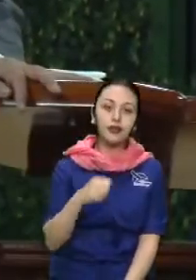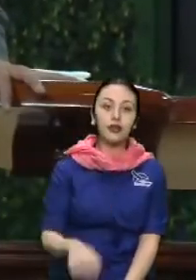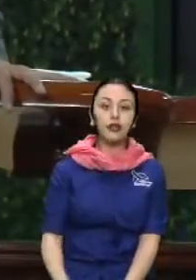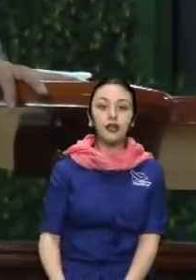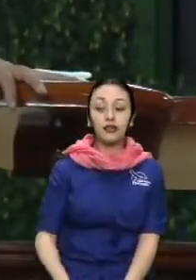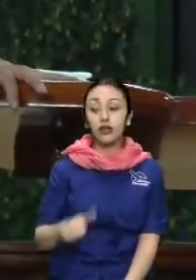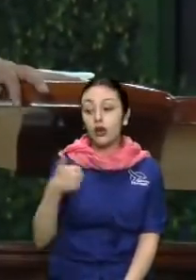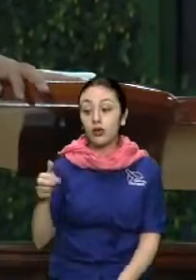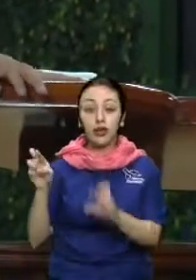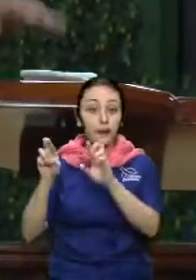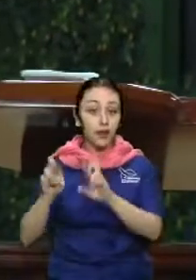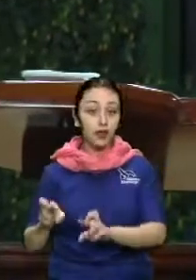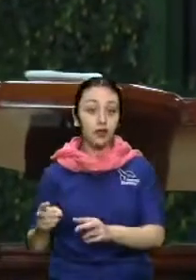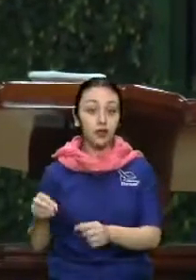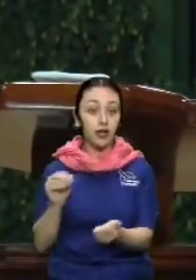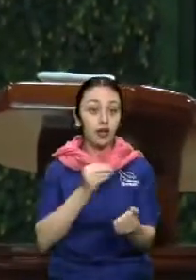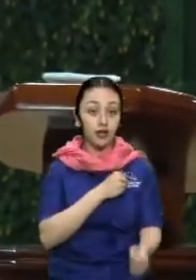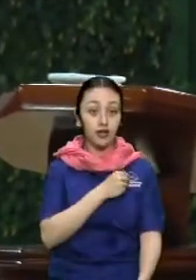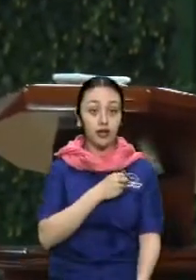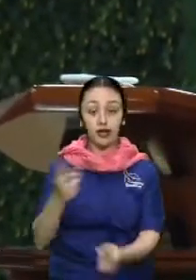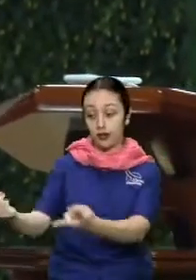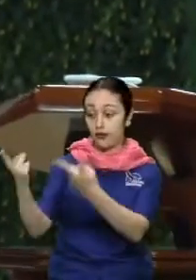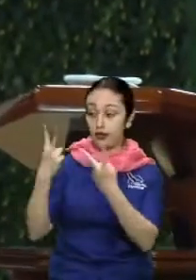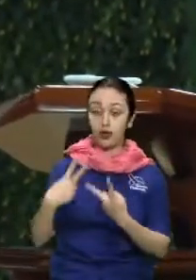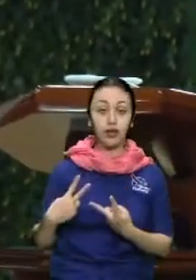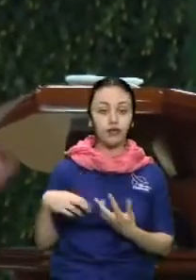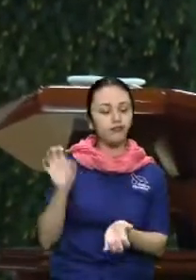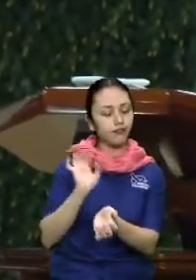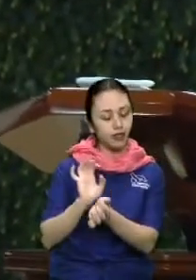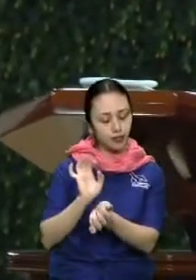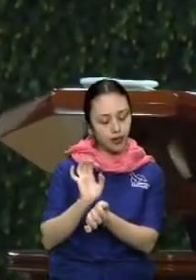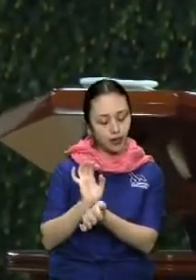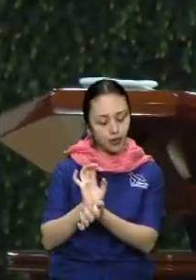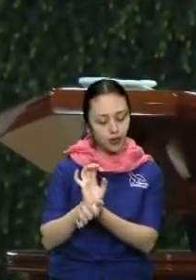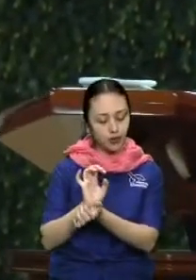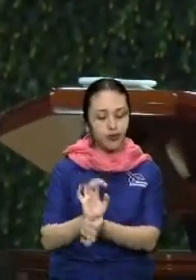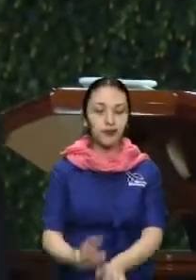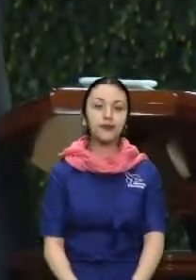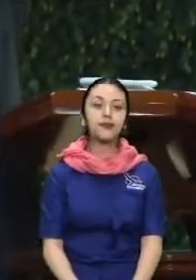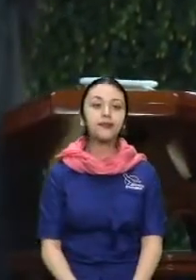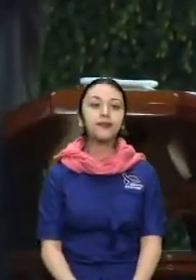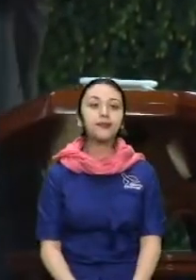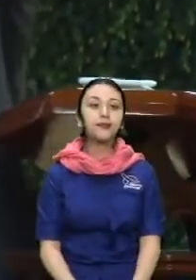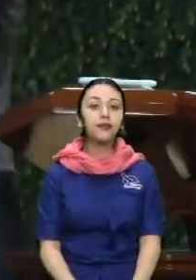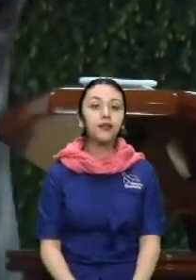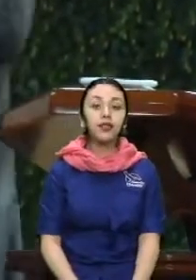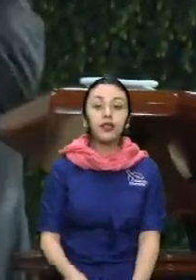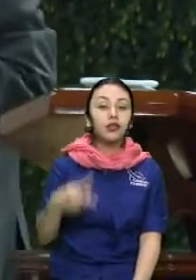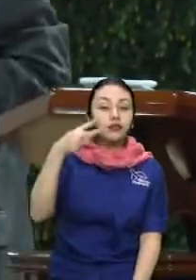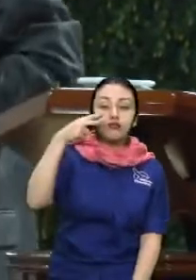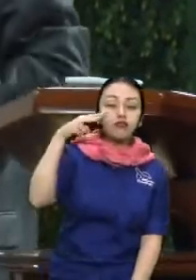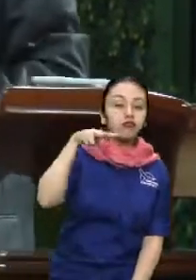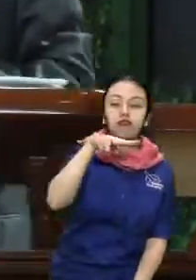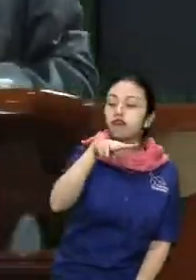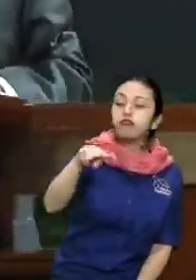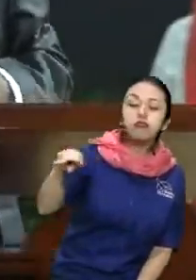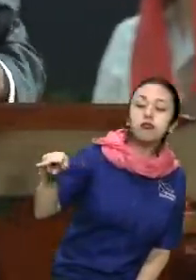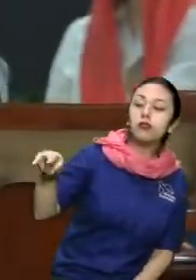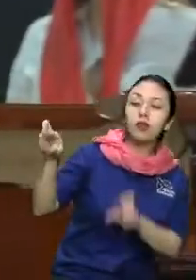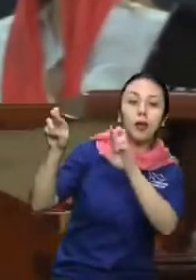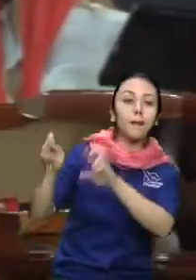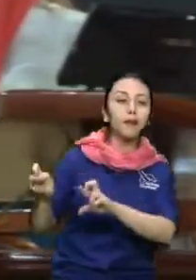esperamos. No sé, tal vez si me levanta la mano por dónde viene la persona para saber que debo de